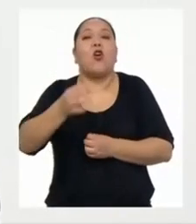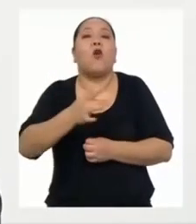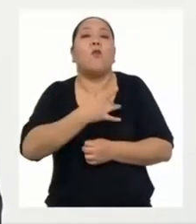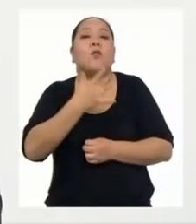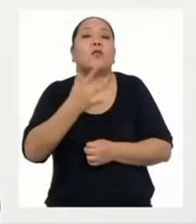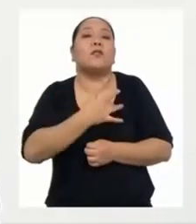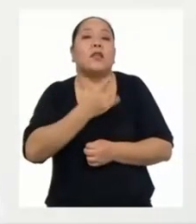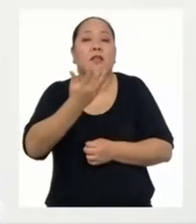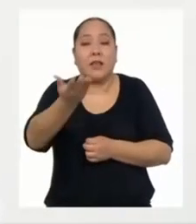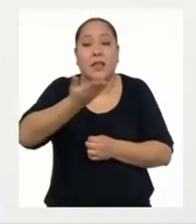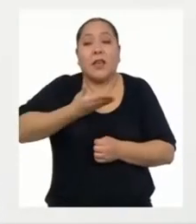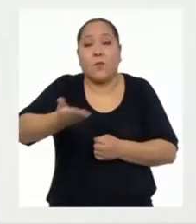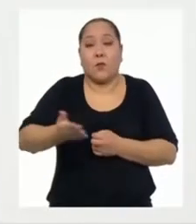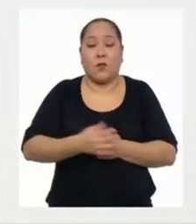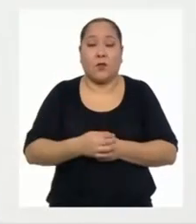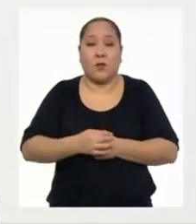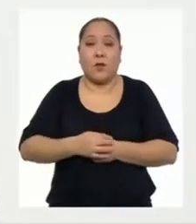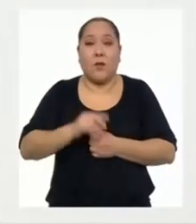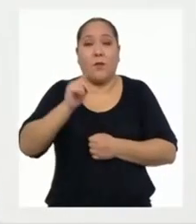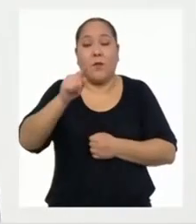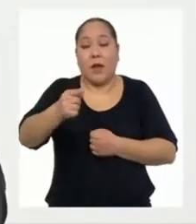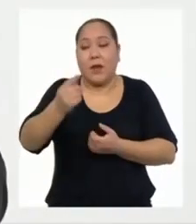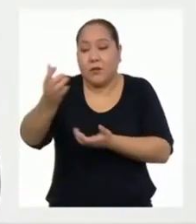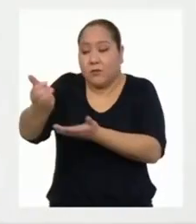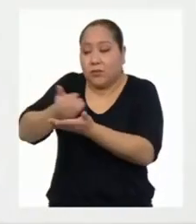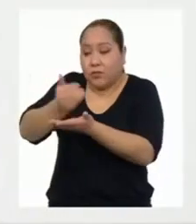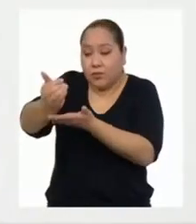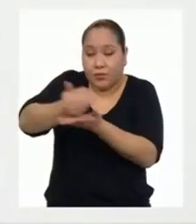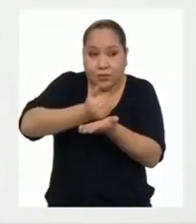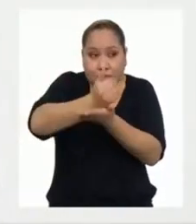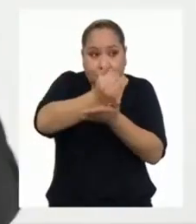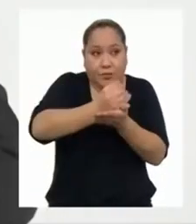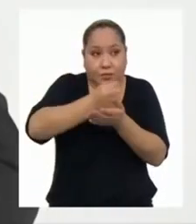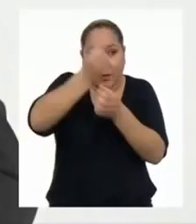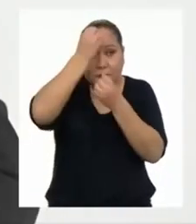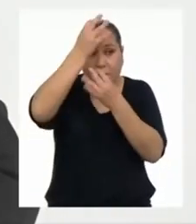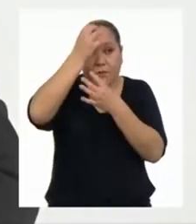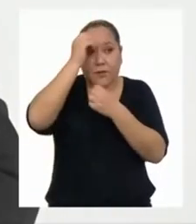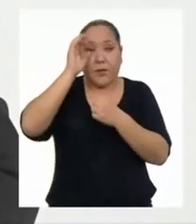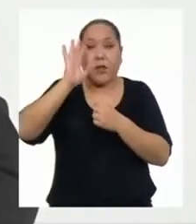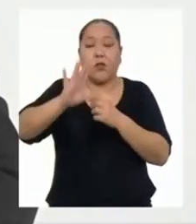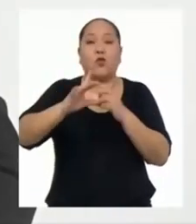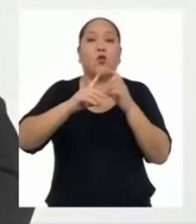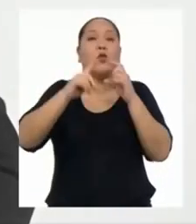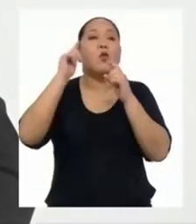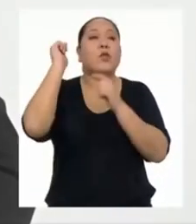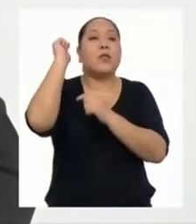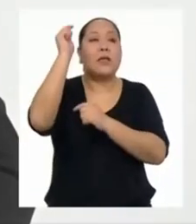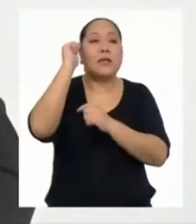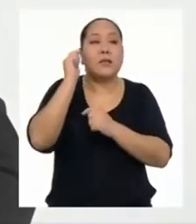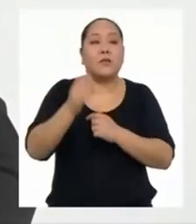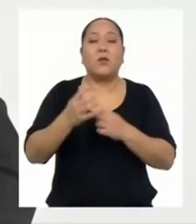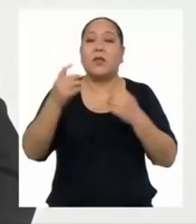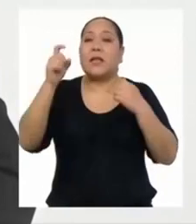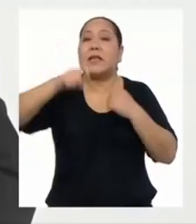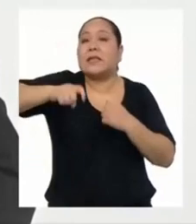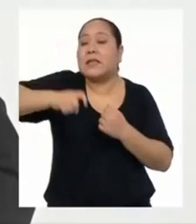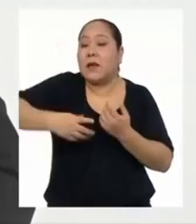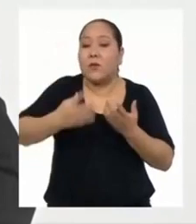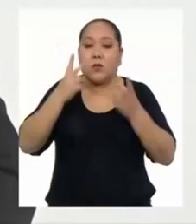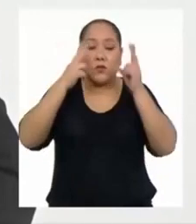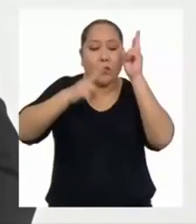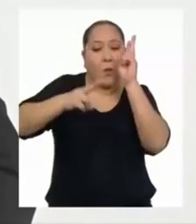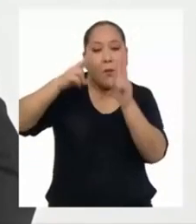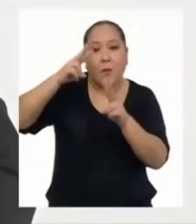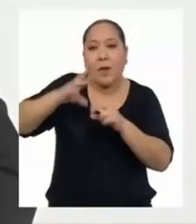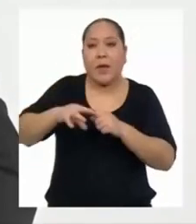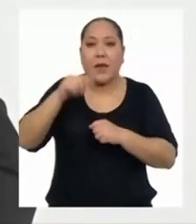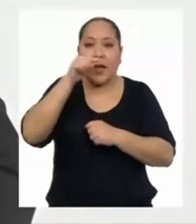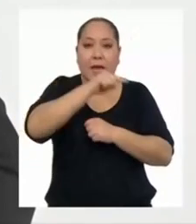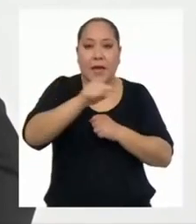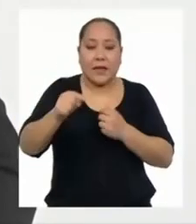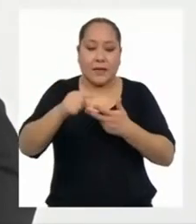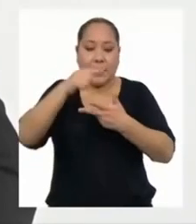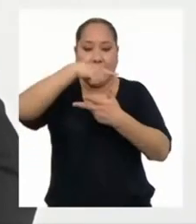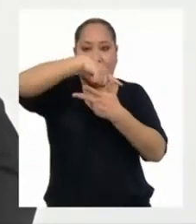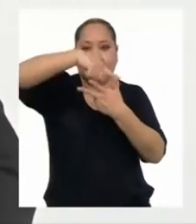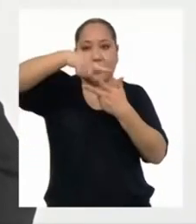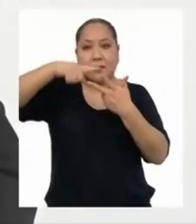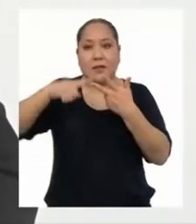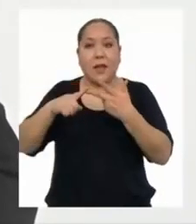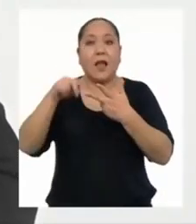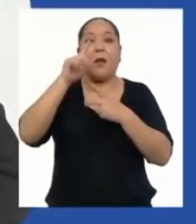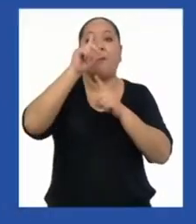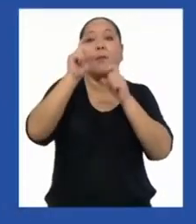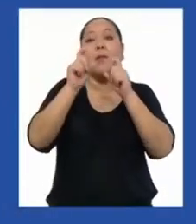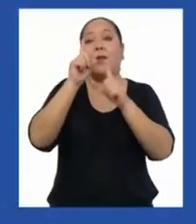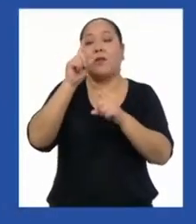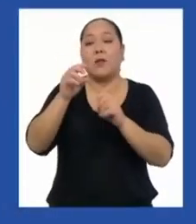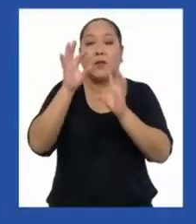sintiendo. Para recopilar la información de tu testimonio, tendremos en cuenta estas 3 preguntas